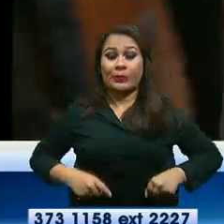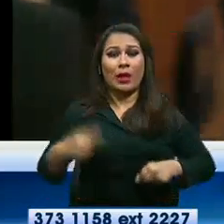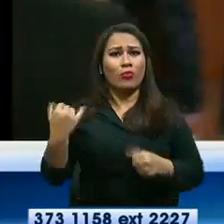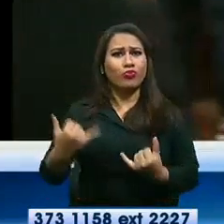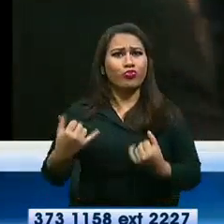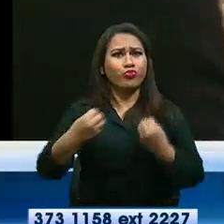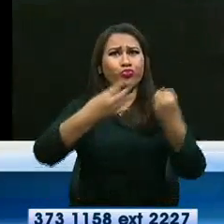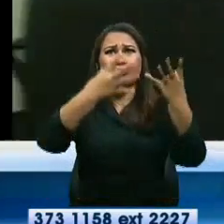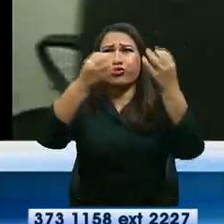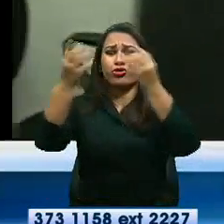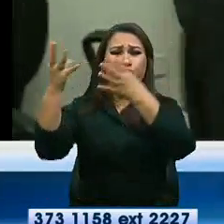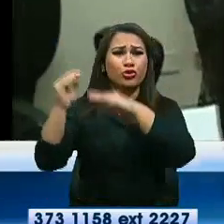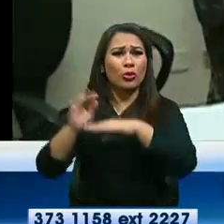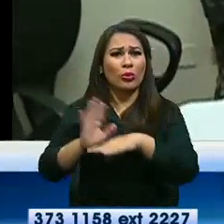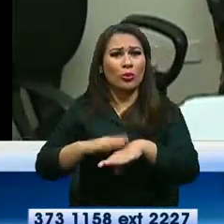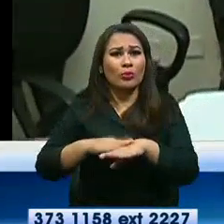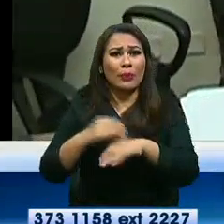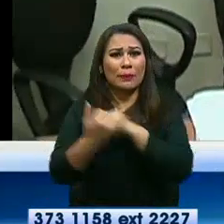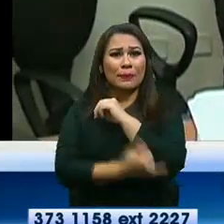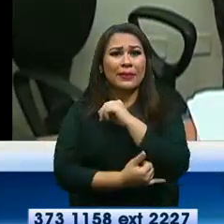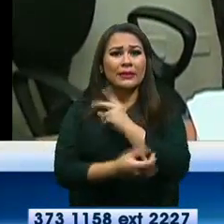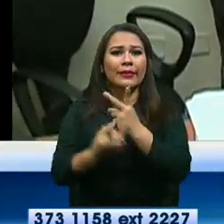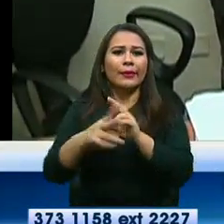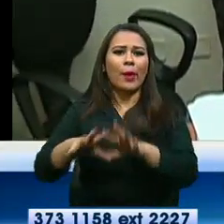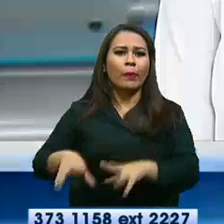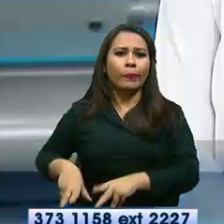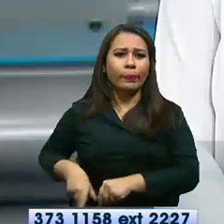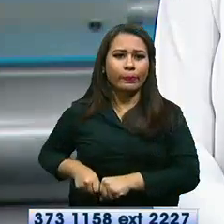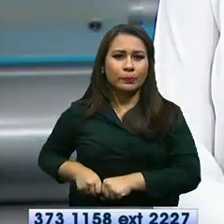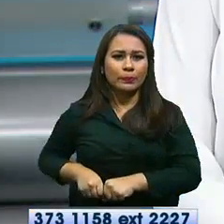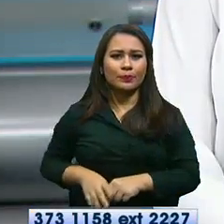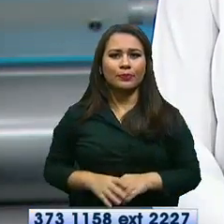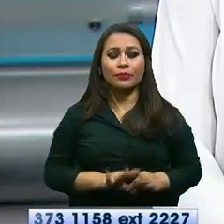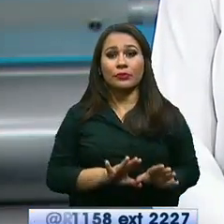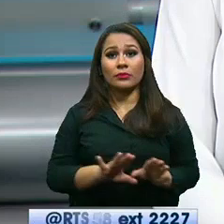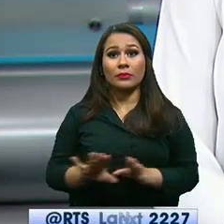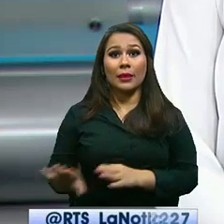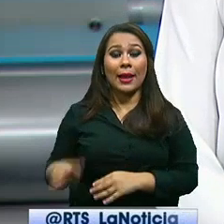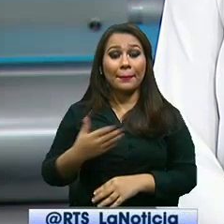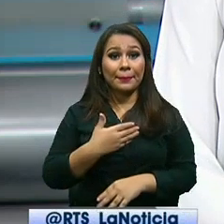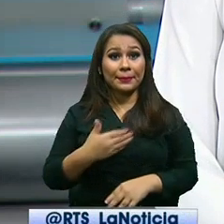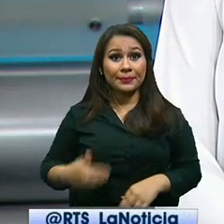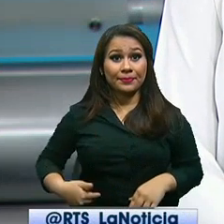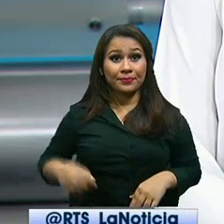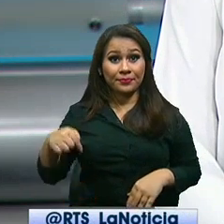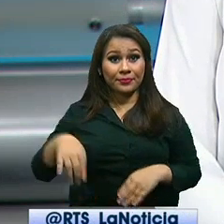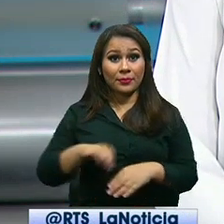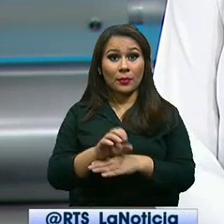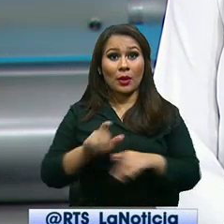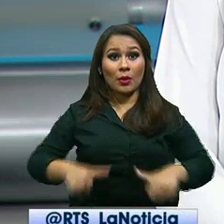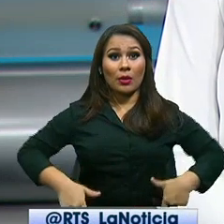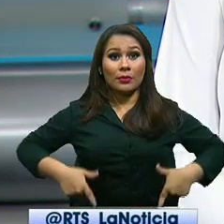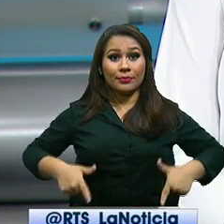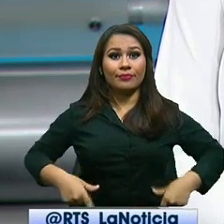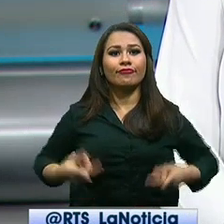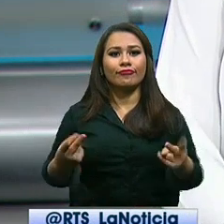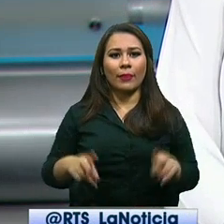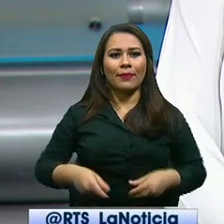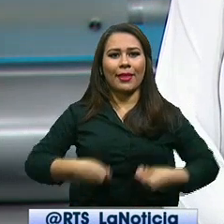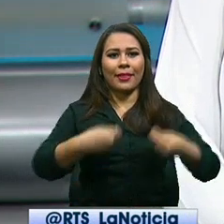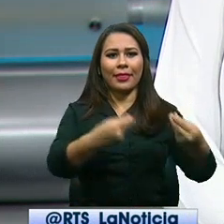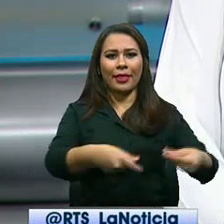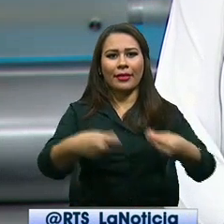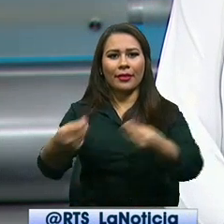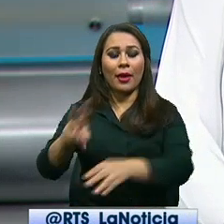que ha soportado el país. Informó Javier Gallo. El presidente de la República, Lenín Moreno, entregó 20 casas